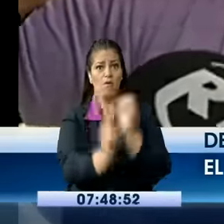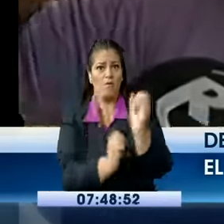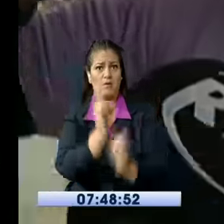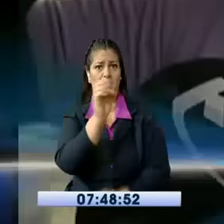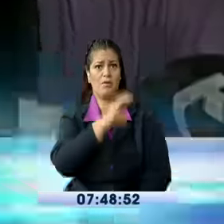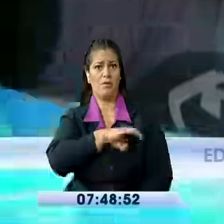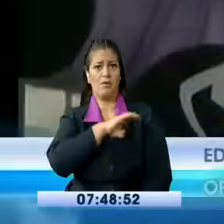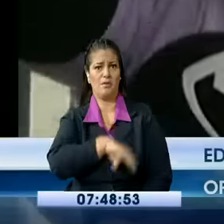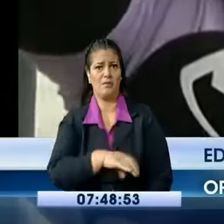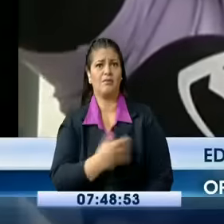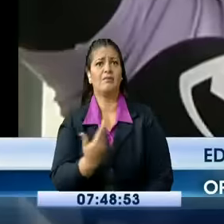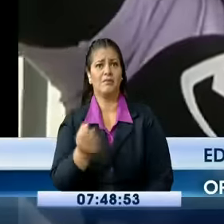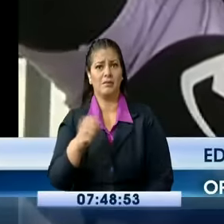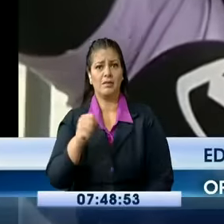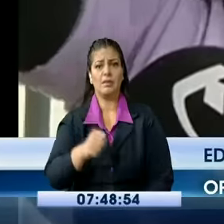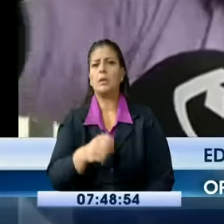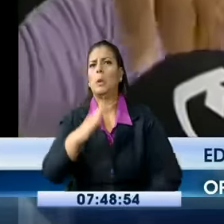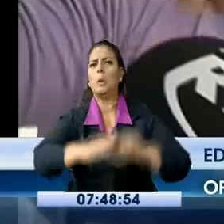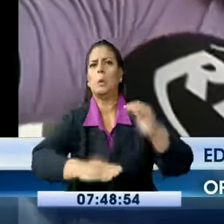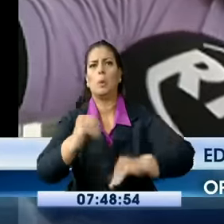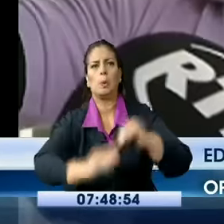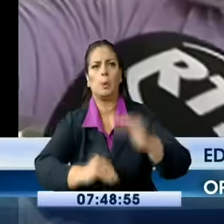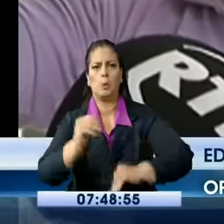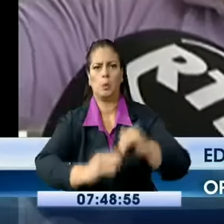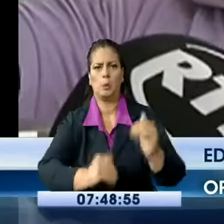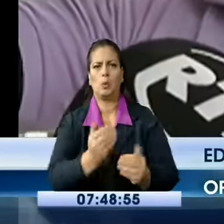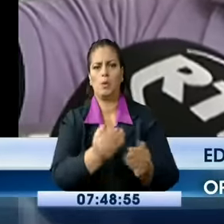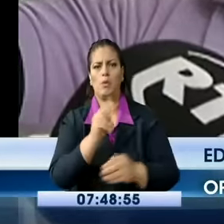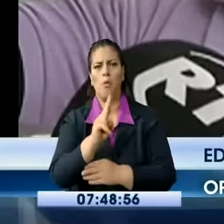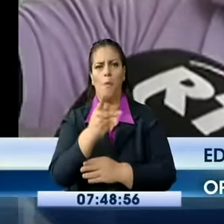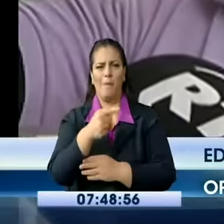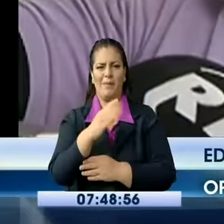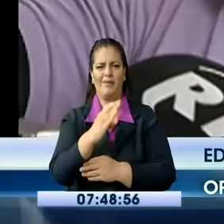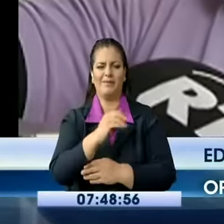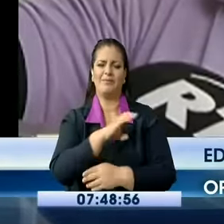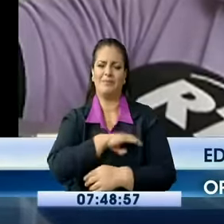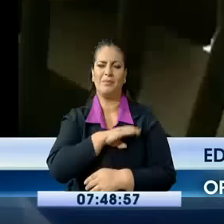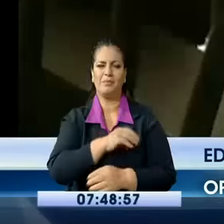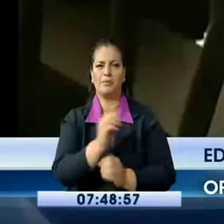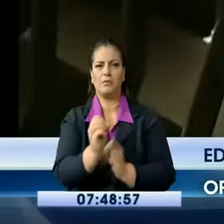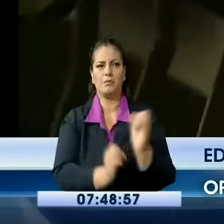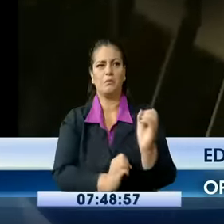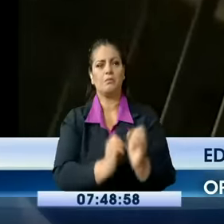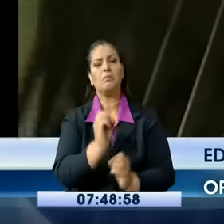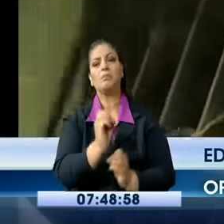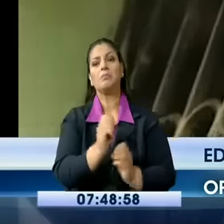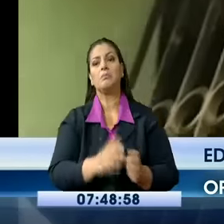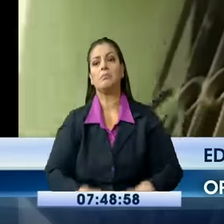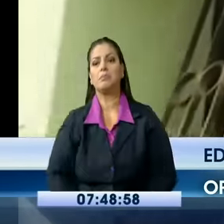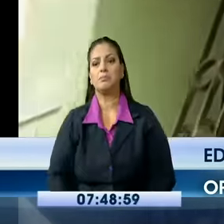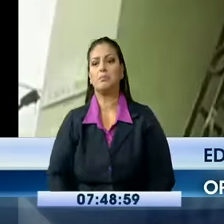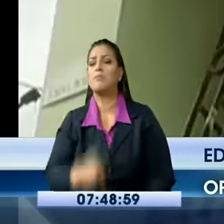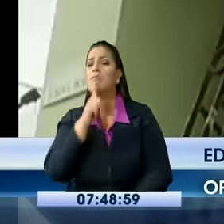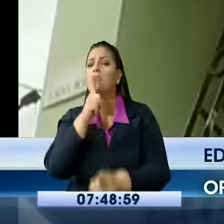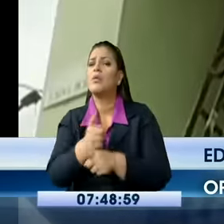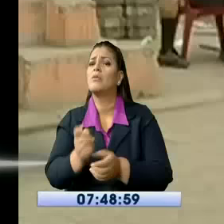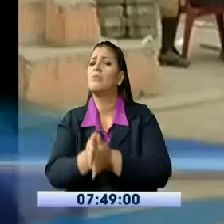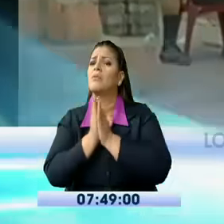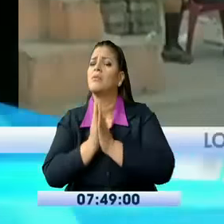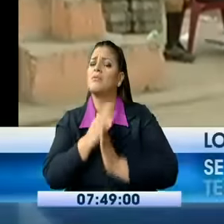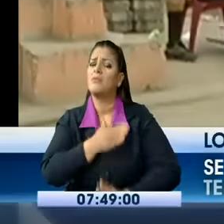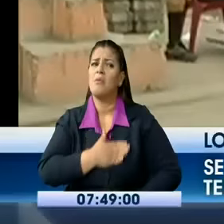sucedió el caso que hicieron esos UPCs ahí abajo, entonces este destacamento ha quedado abandonado. Por ello creen necesario se tome